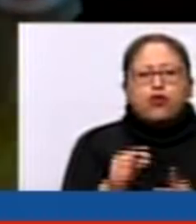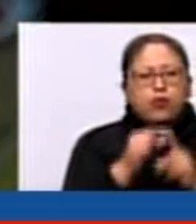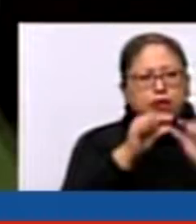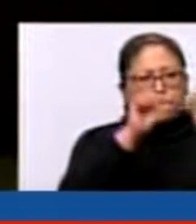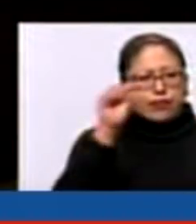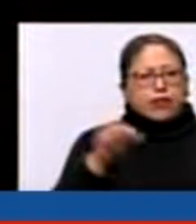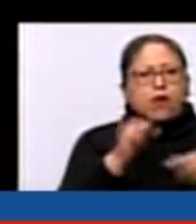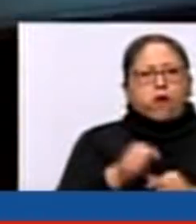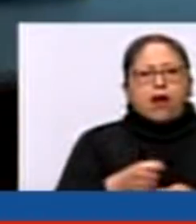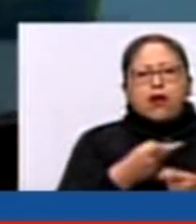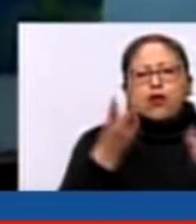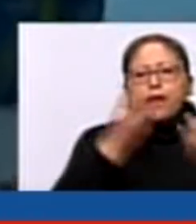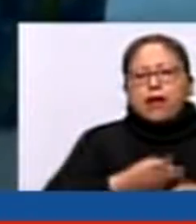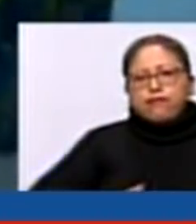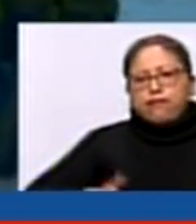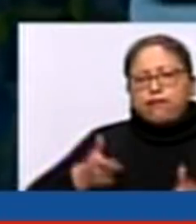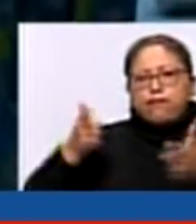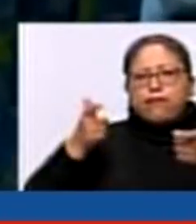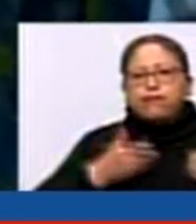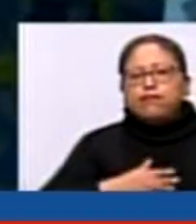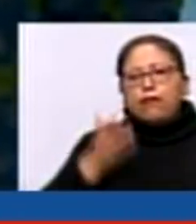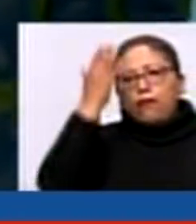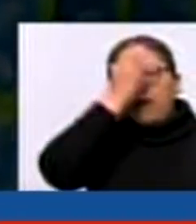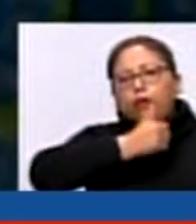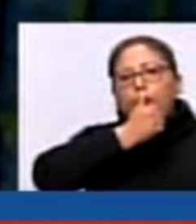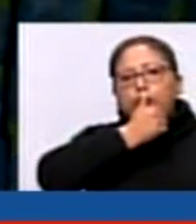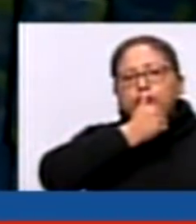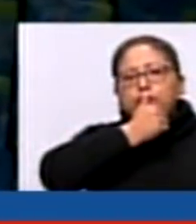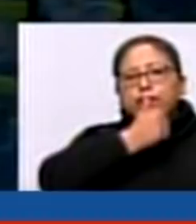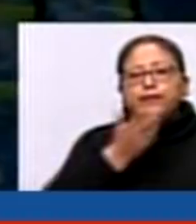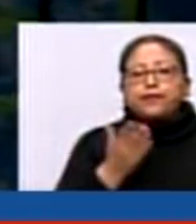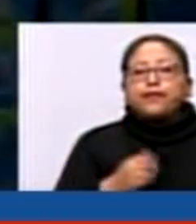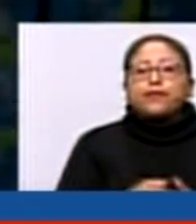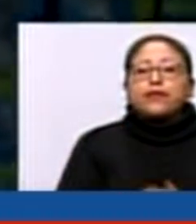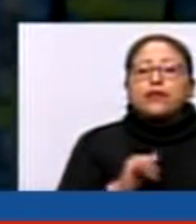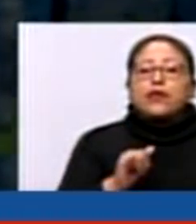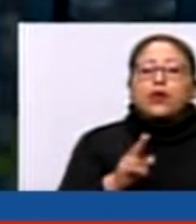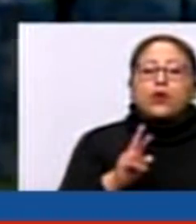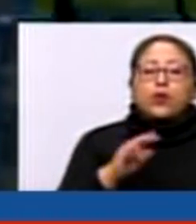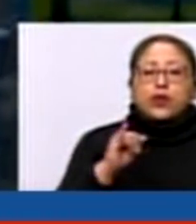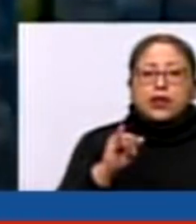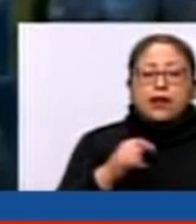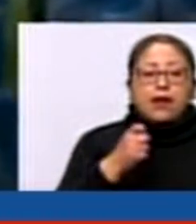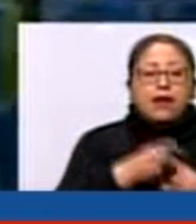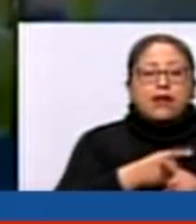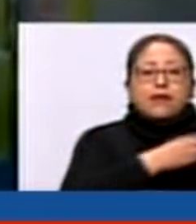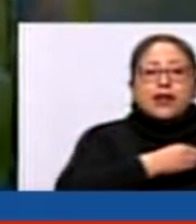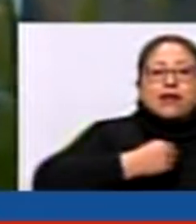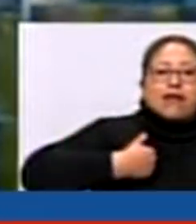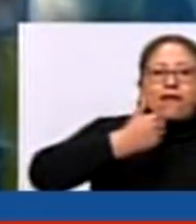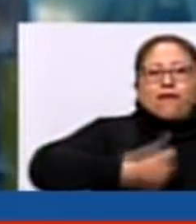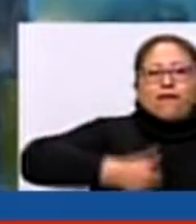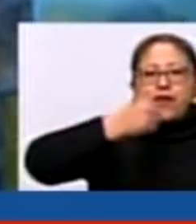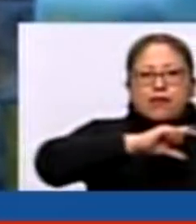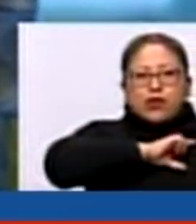de armas. Precisamente lo que ha cometido el señor Yuri Calderón, excomandante de la policía boliviana,